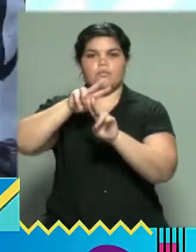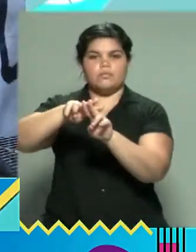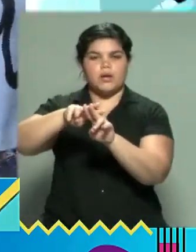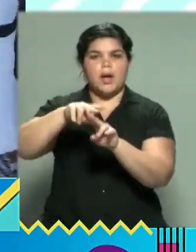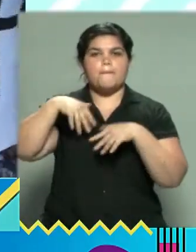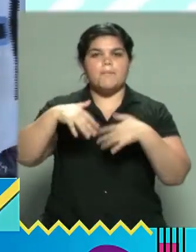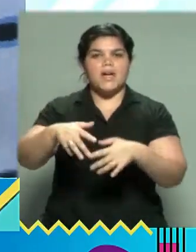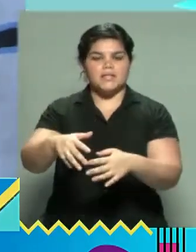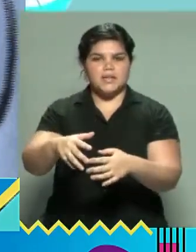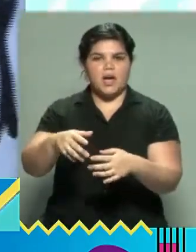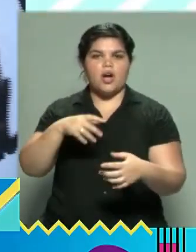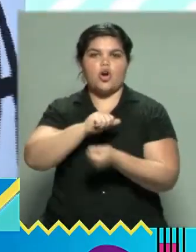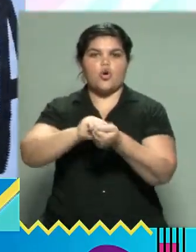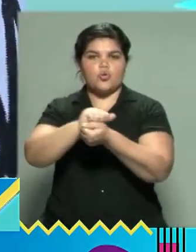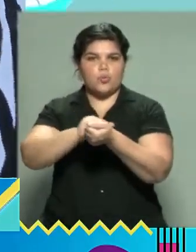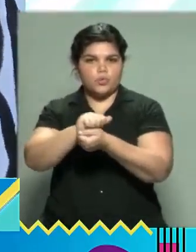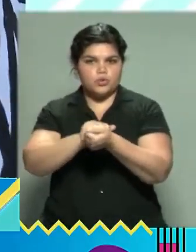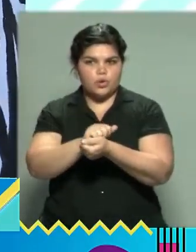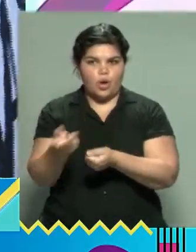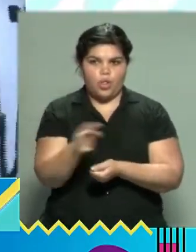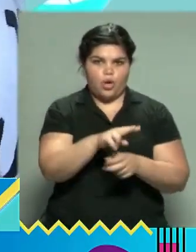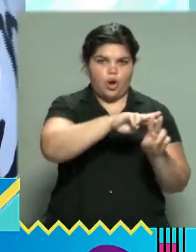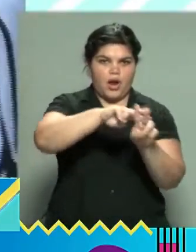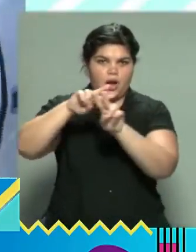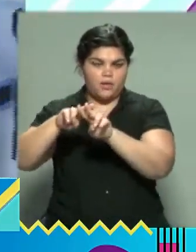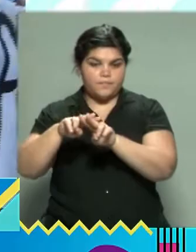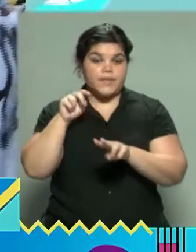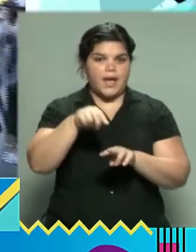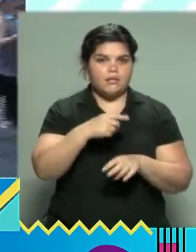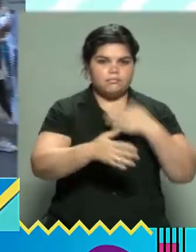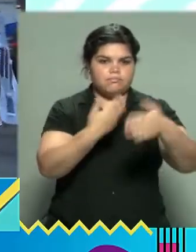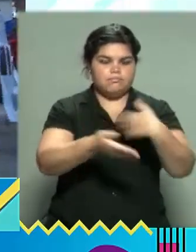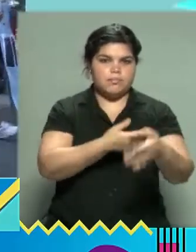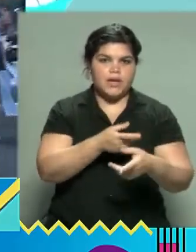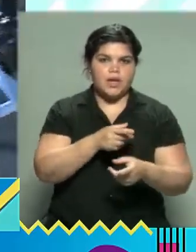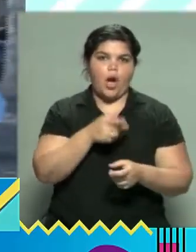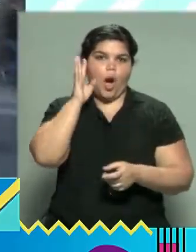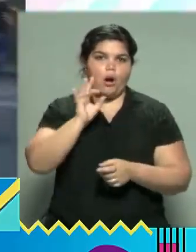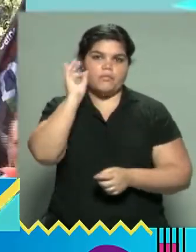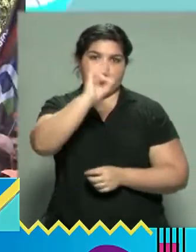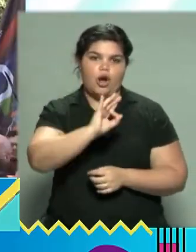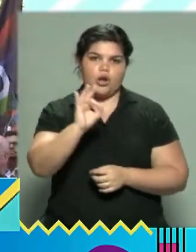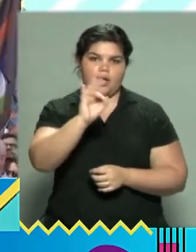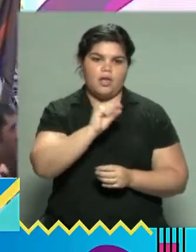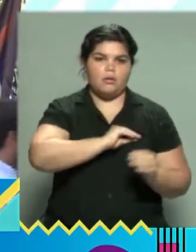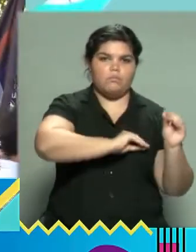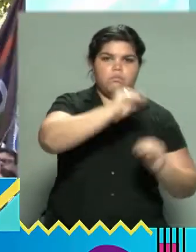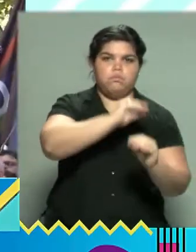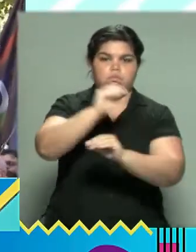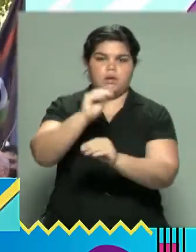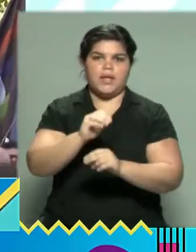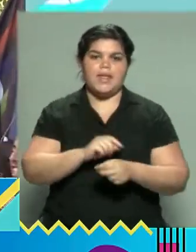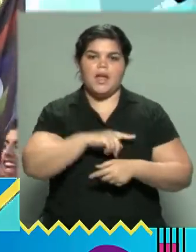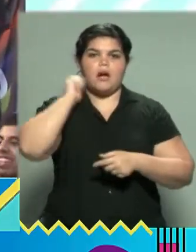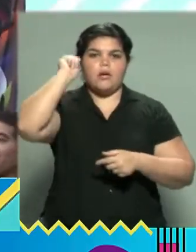corruptos. Y obviamente a partir de ahí se viabilizan muchas lecturas de esto, ¿no? Bueno, se conocen 3 causas judiciales en las